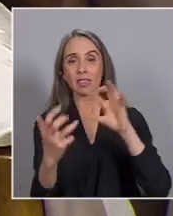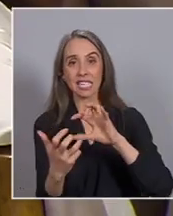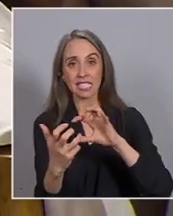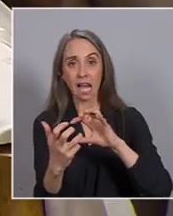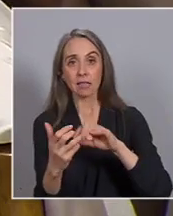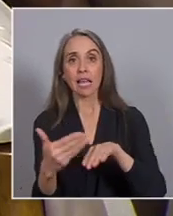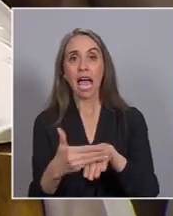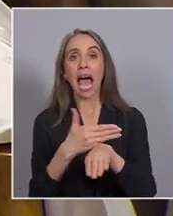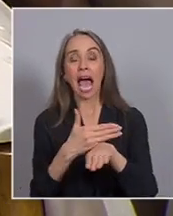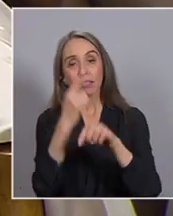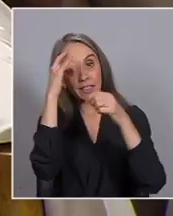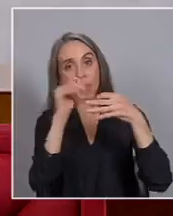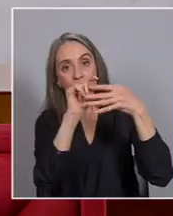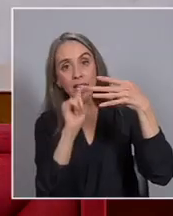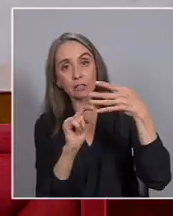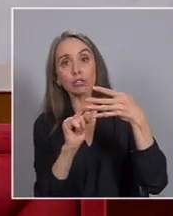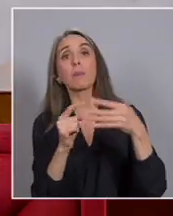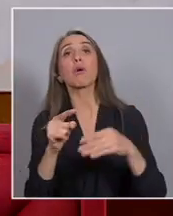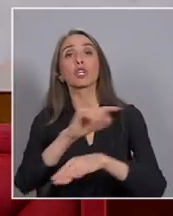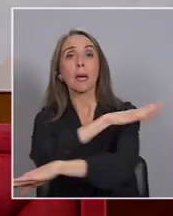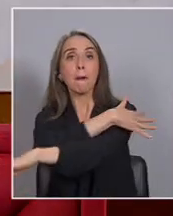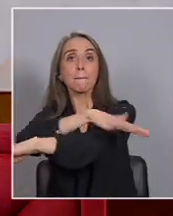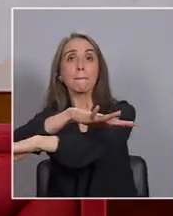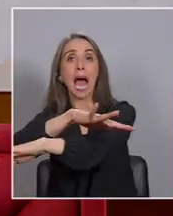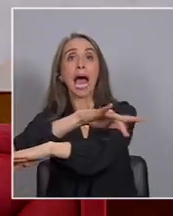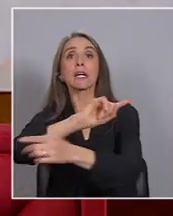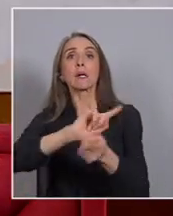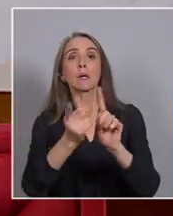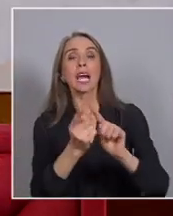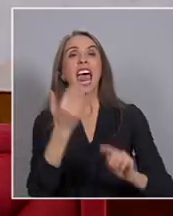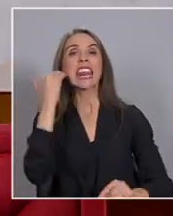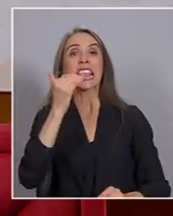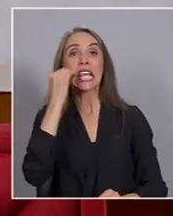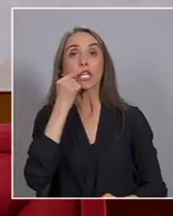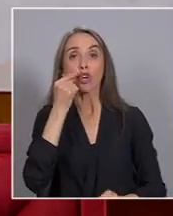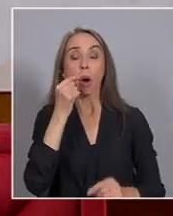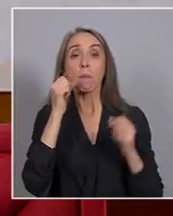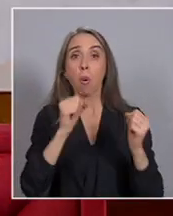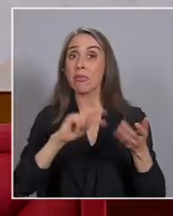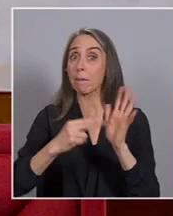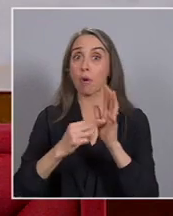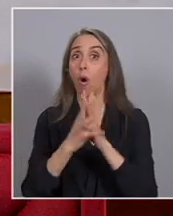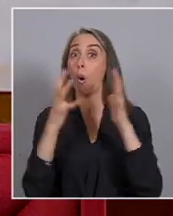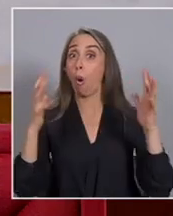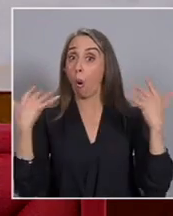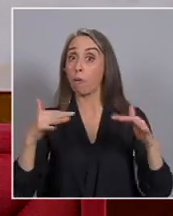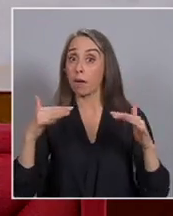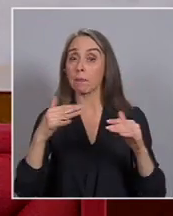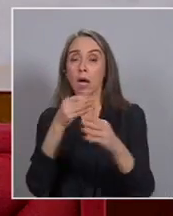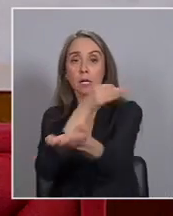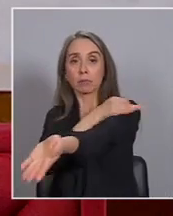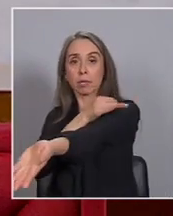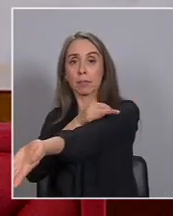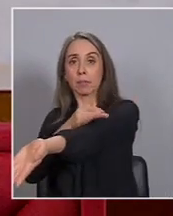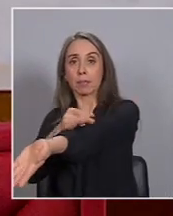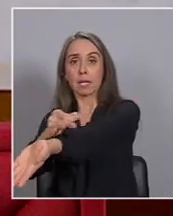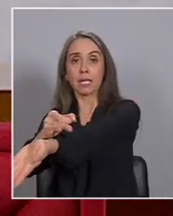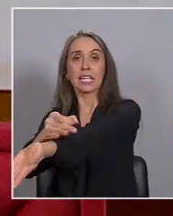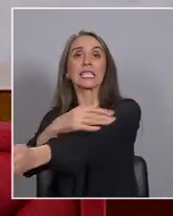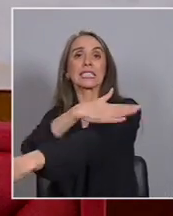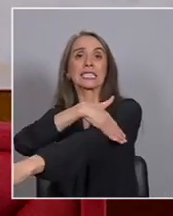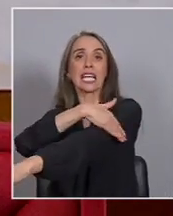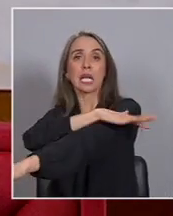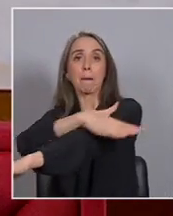para adelantar las medidas de cara al fenómeno del Niño, que este año tiene el potencial de causar graves estragos en diferentes zonas de la costa